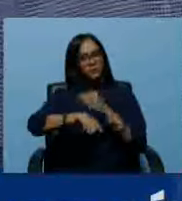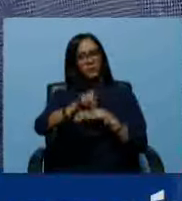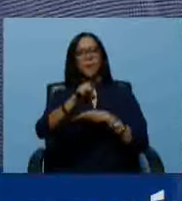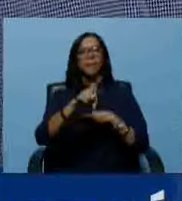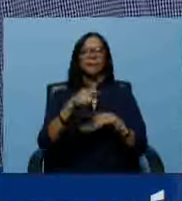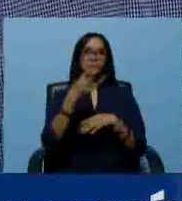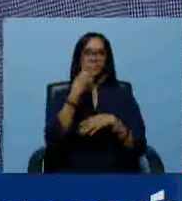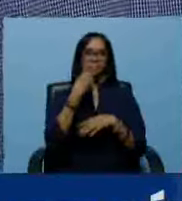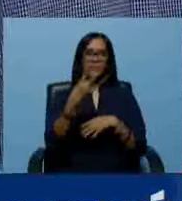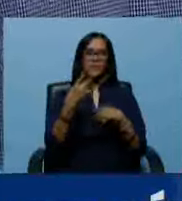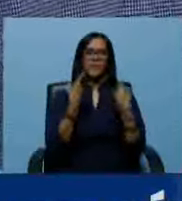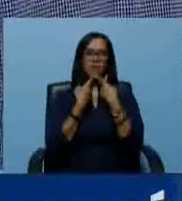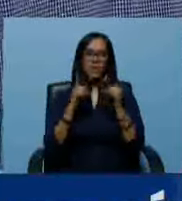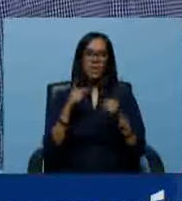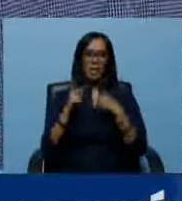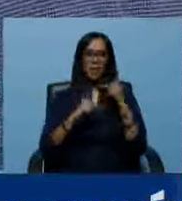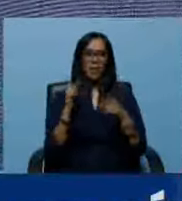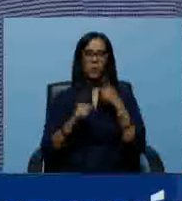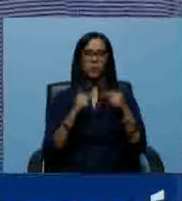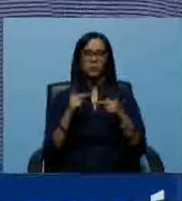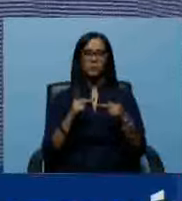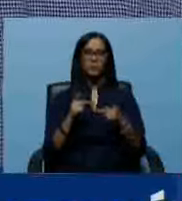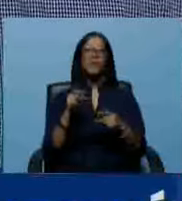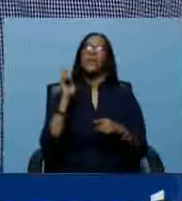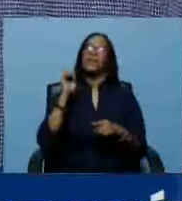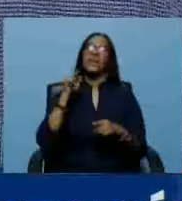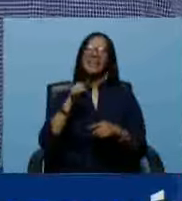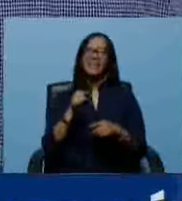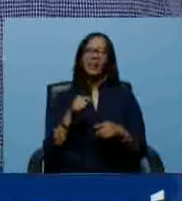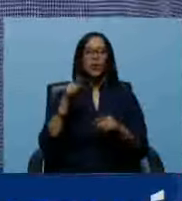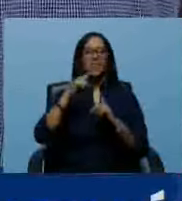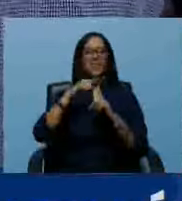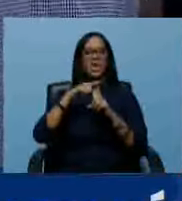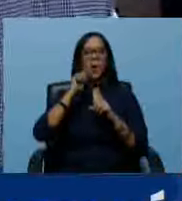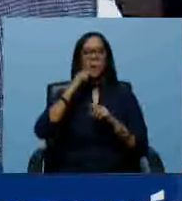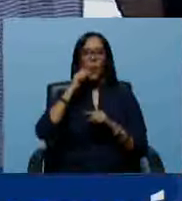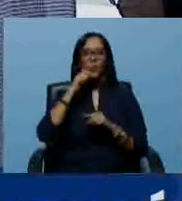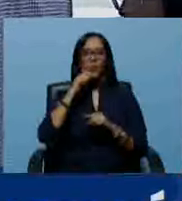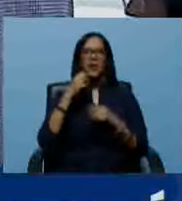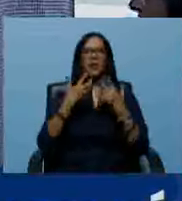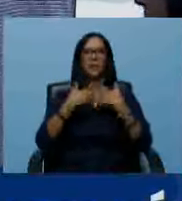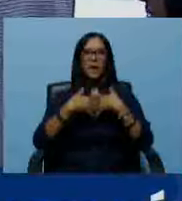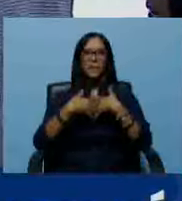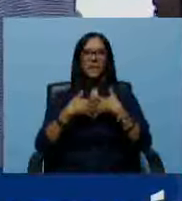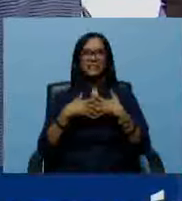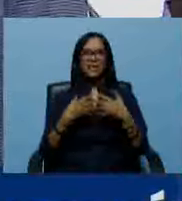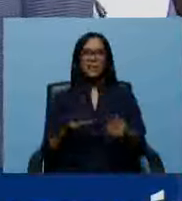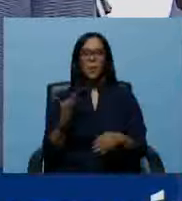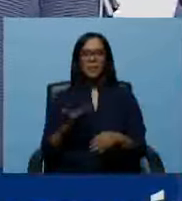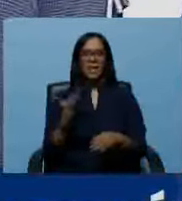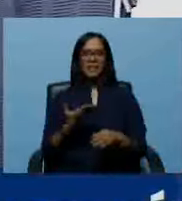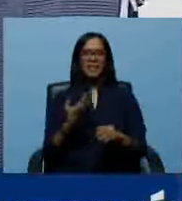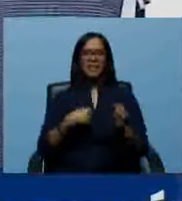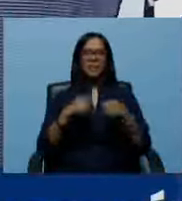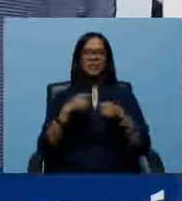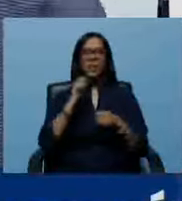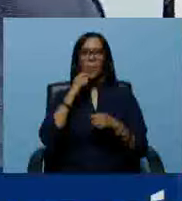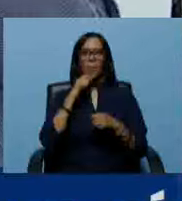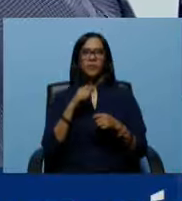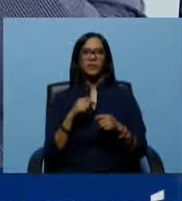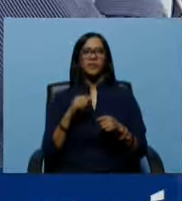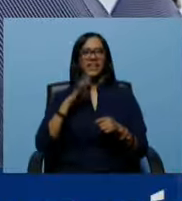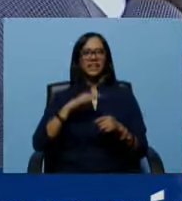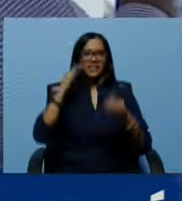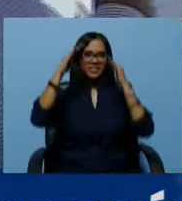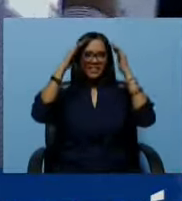rubros. Usted está justamente con Tío Pollo, que es una empresa productora importante de pollo. Están ya certificados. Estaba